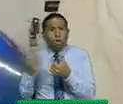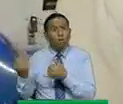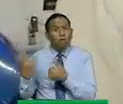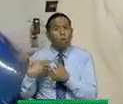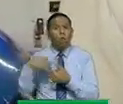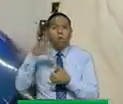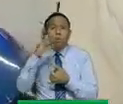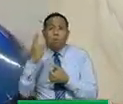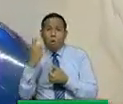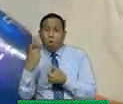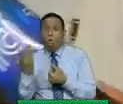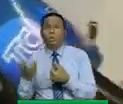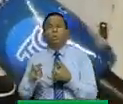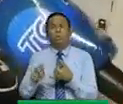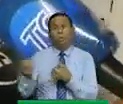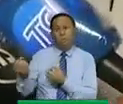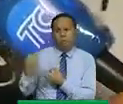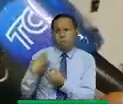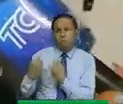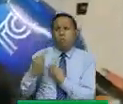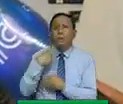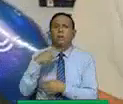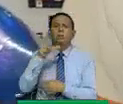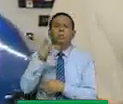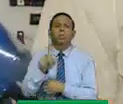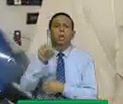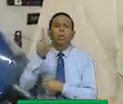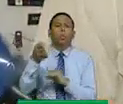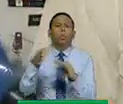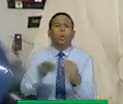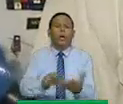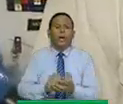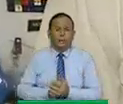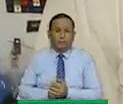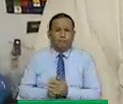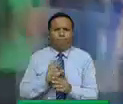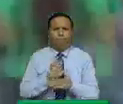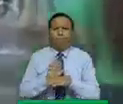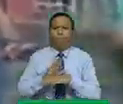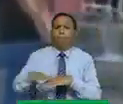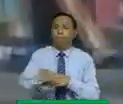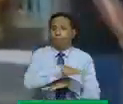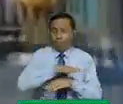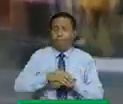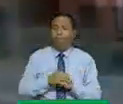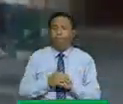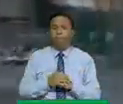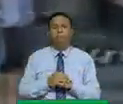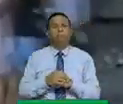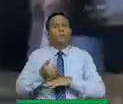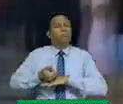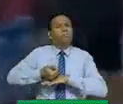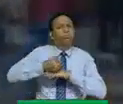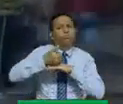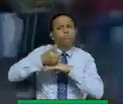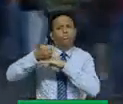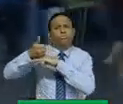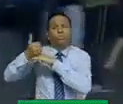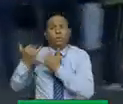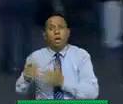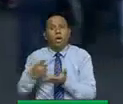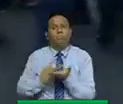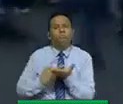911 me dicen que hay una persona fallecida en todo el país. Las principales autoridades se encuentran reunidas en el